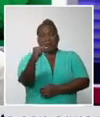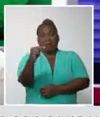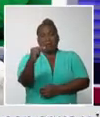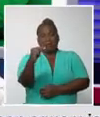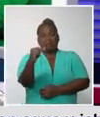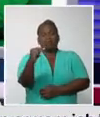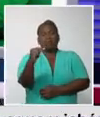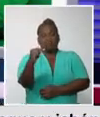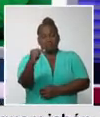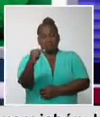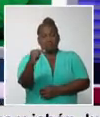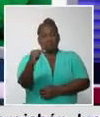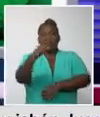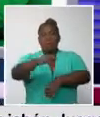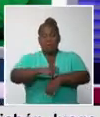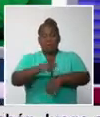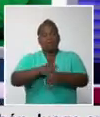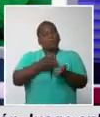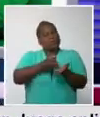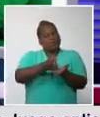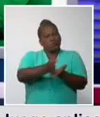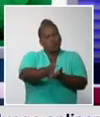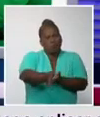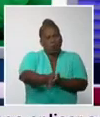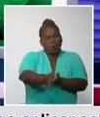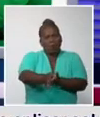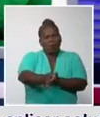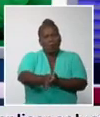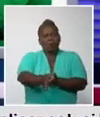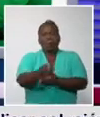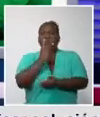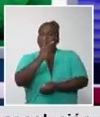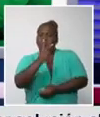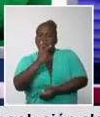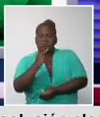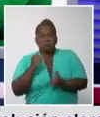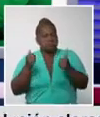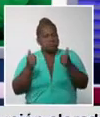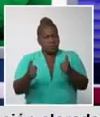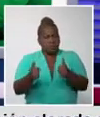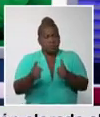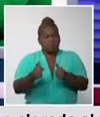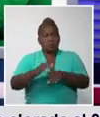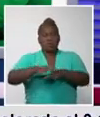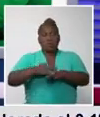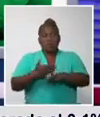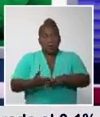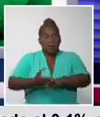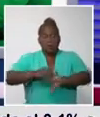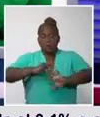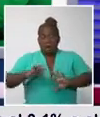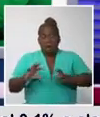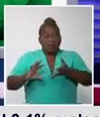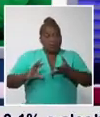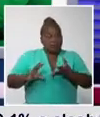formas se siguió con el tratamiento y después, reitero, de un grupo de complicaciones que presentó